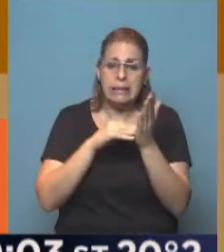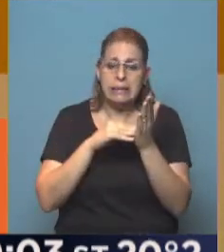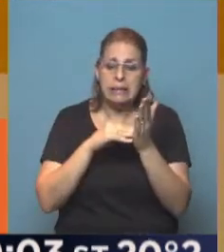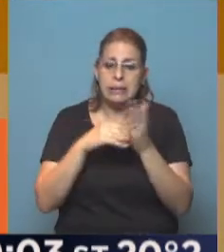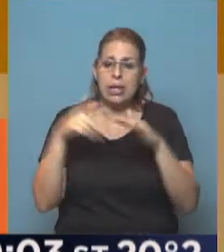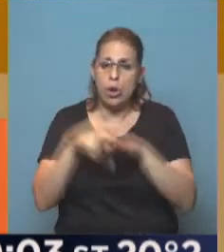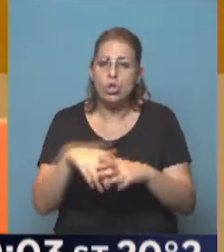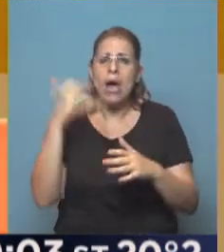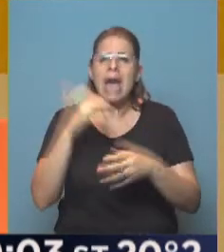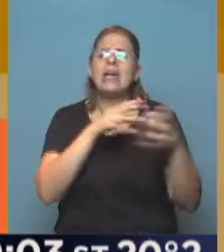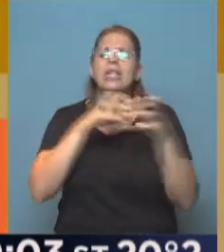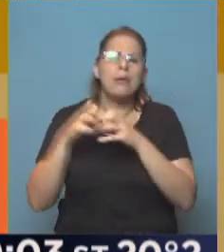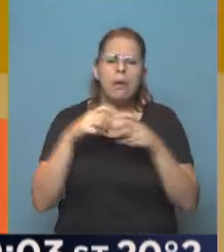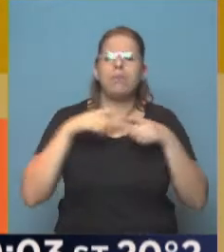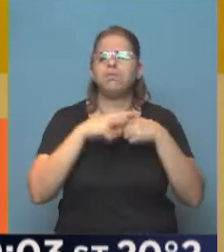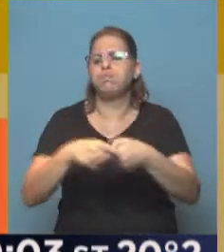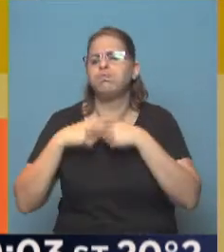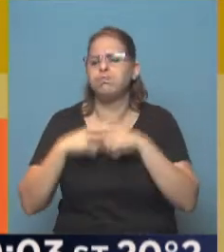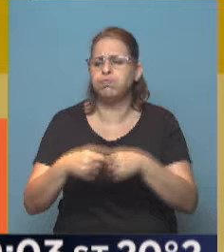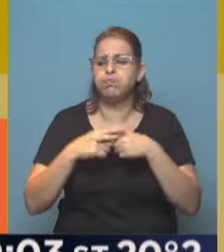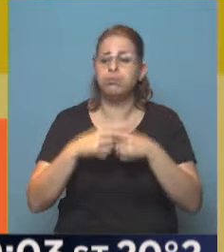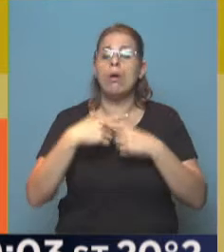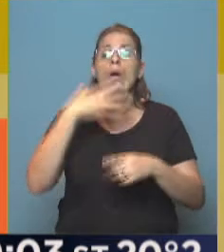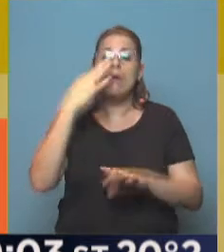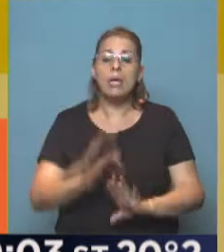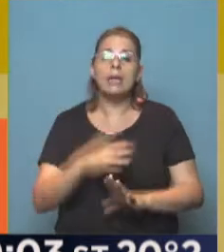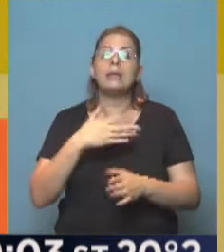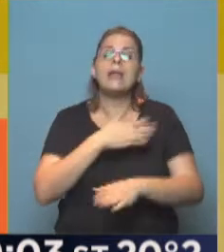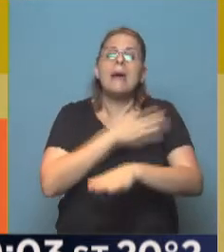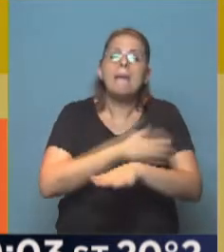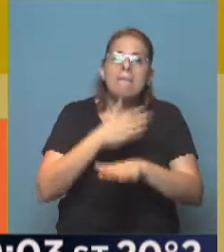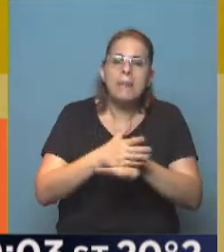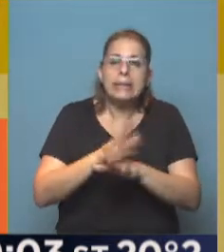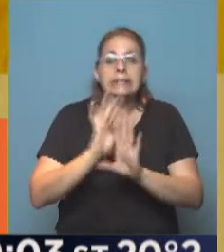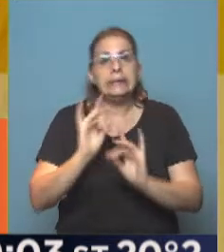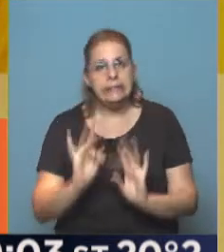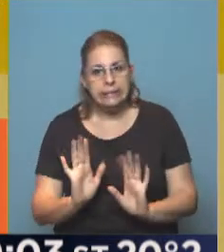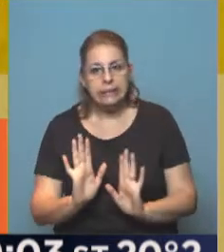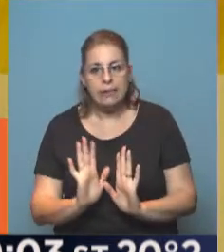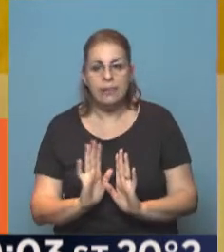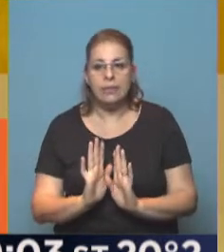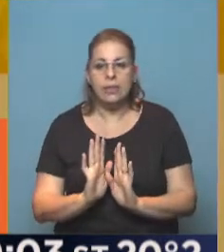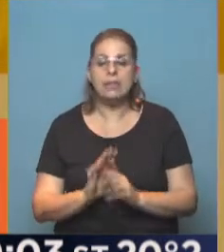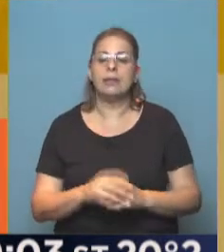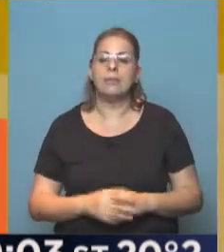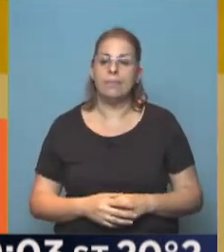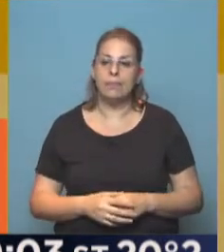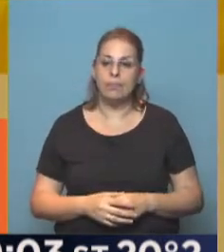hubo mucho debate, mucha discusión. Sí, la verdad que esa fue la parte quizás más lamentable, que se haya impuesto